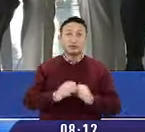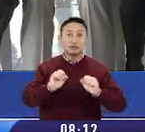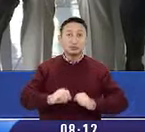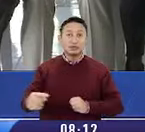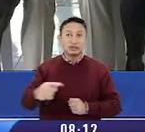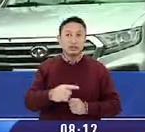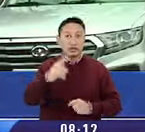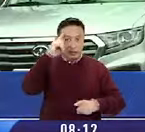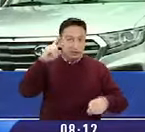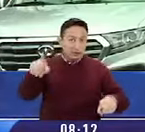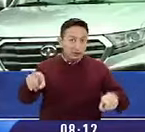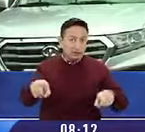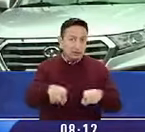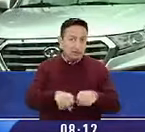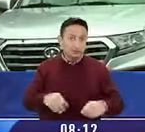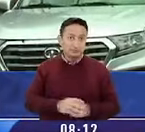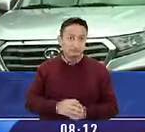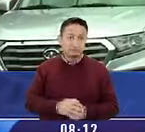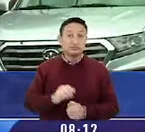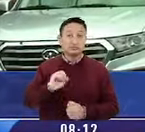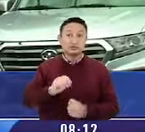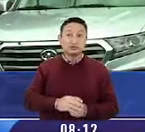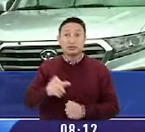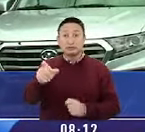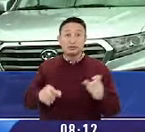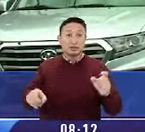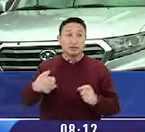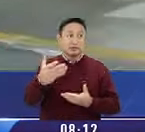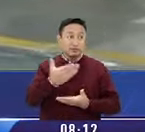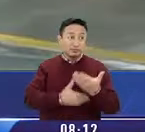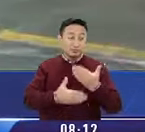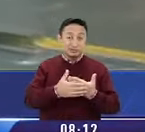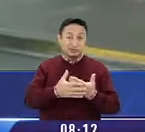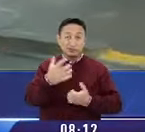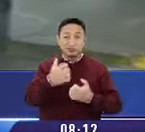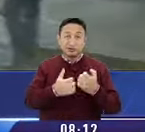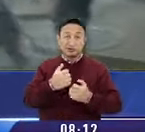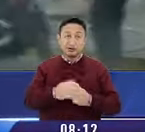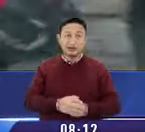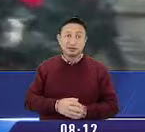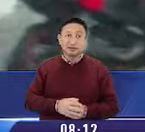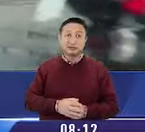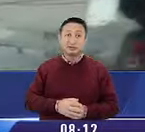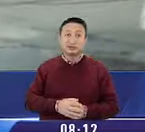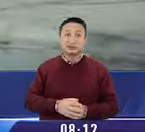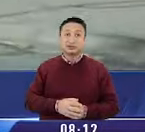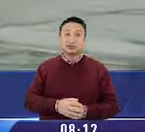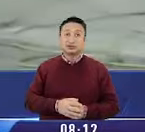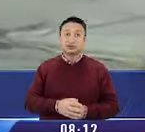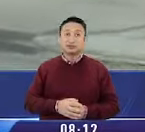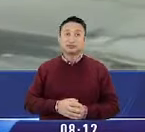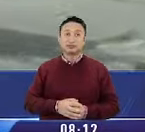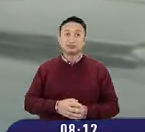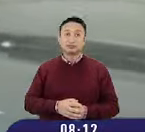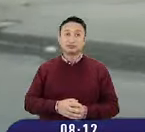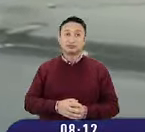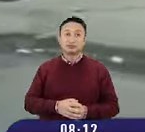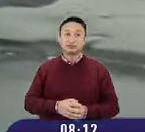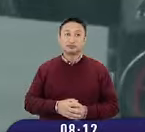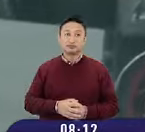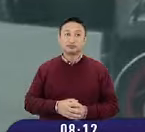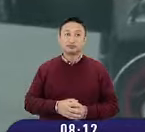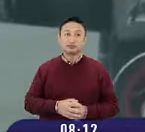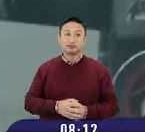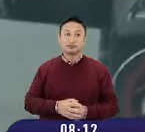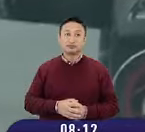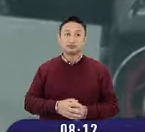acciones concretas. Aquello porque el convivir con esta situación ha puesto incluso en riesgo la propia integridad.